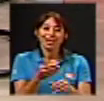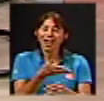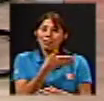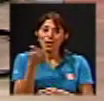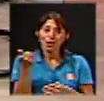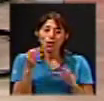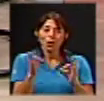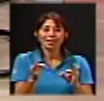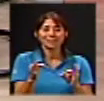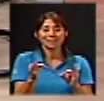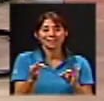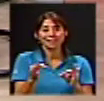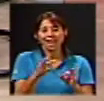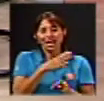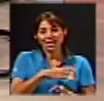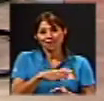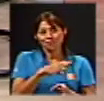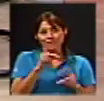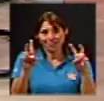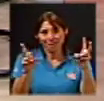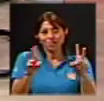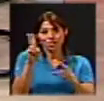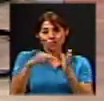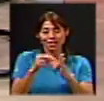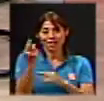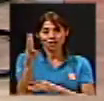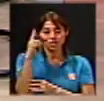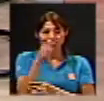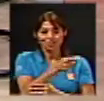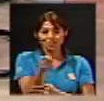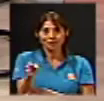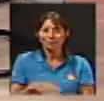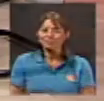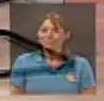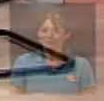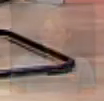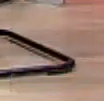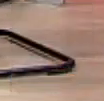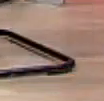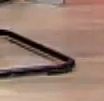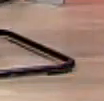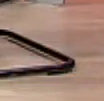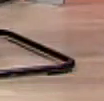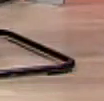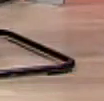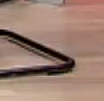aspectos del 2014 para las amigas y amigos. Okay. Muy amable. Muchas gracias.